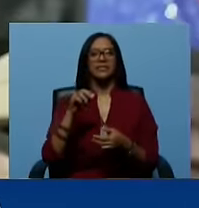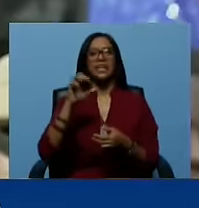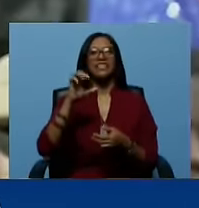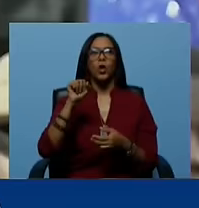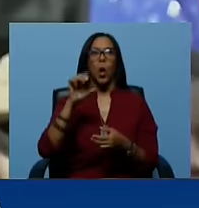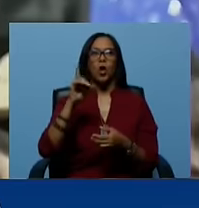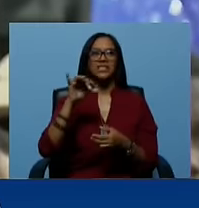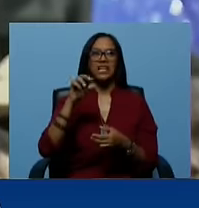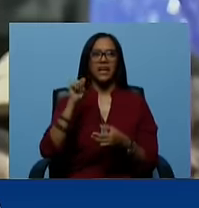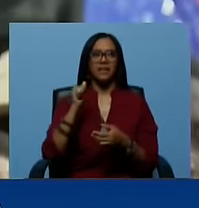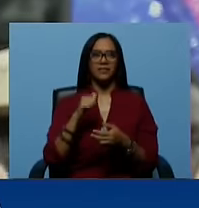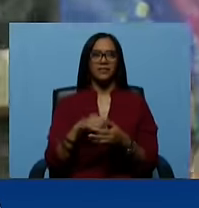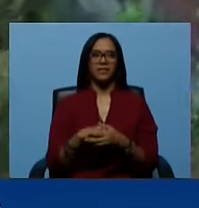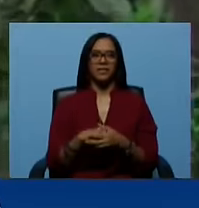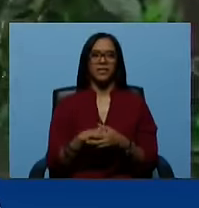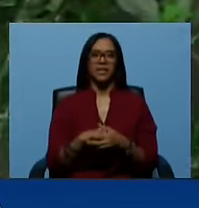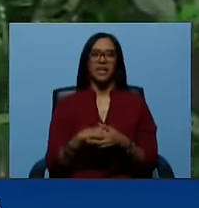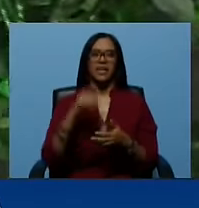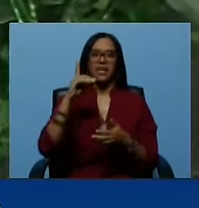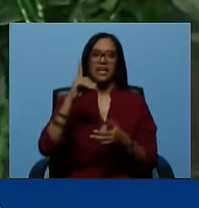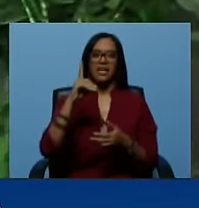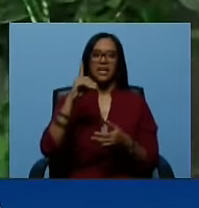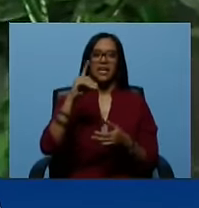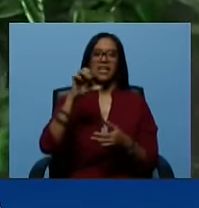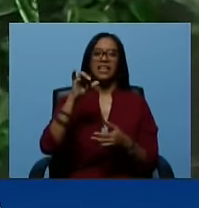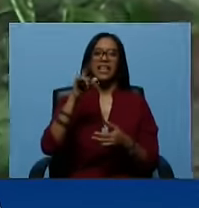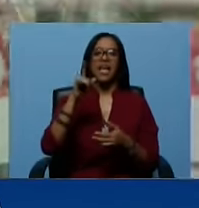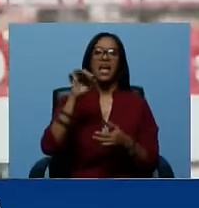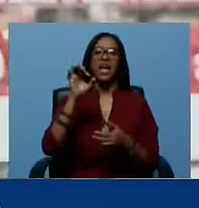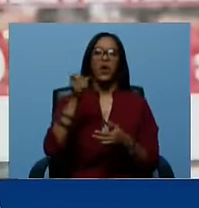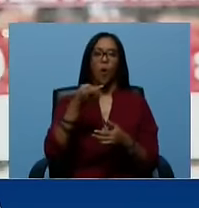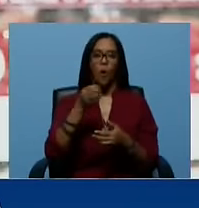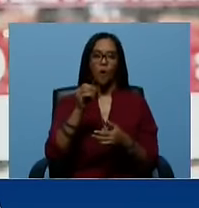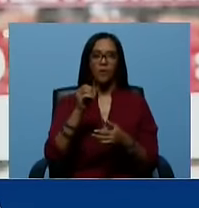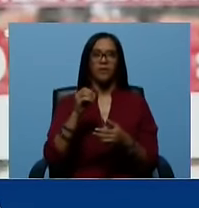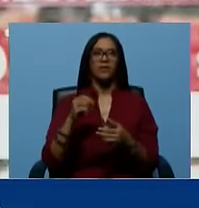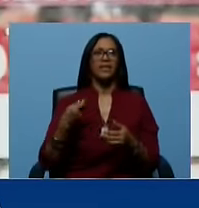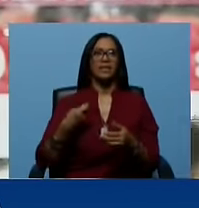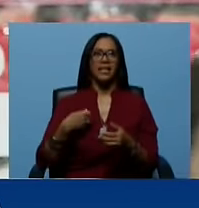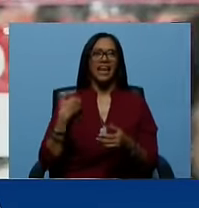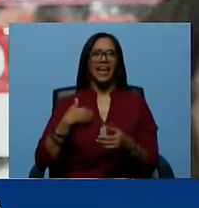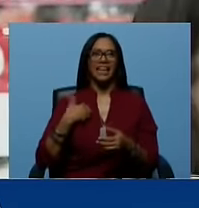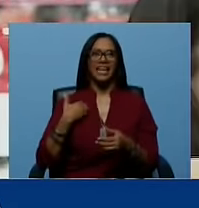Y Diego Suárez Michelo, de Argentina.